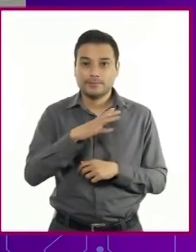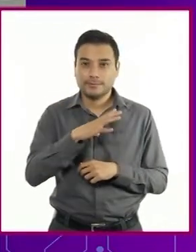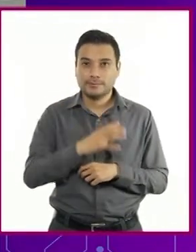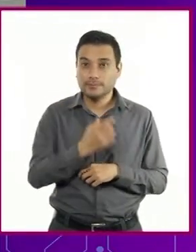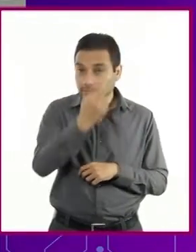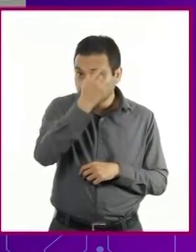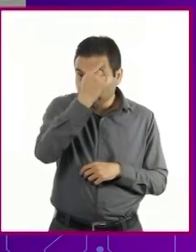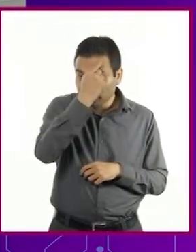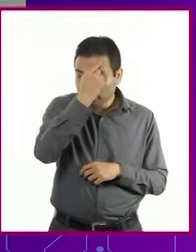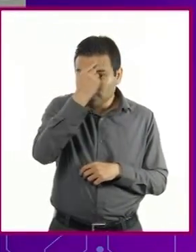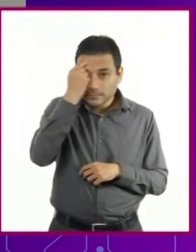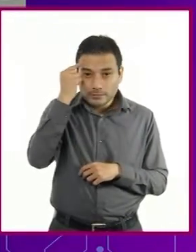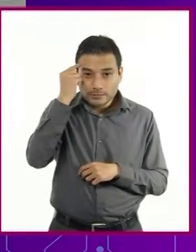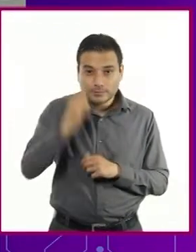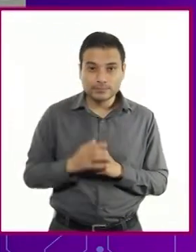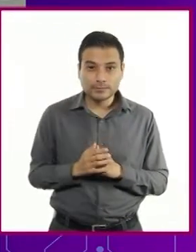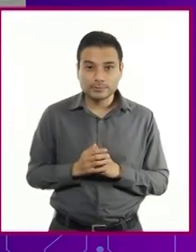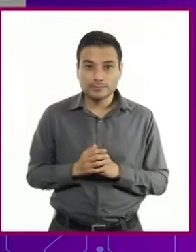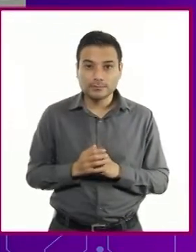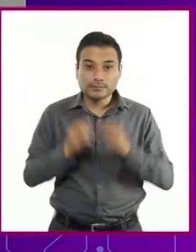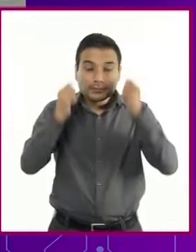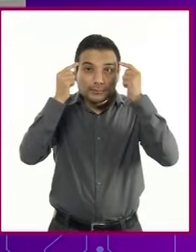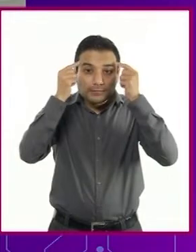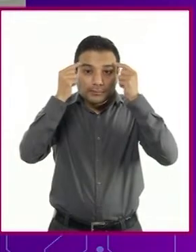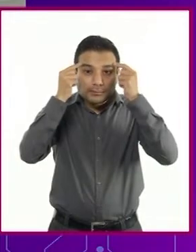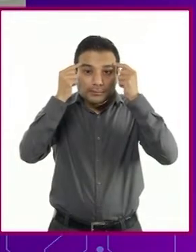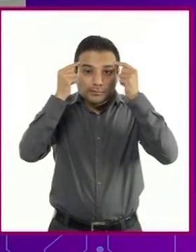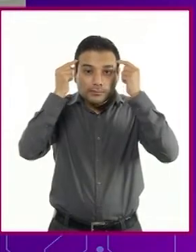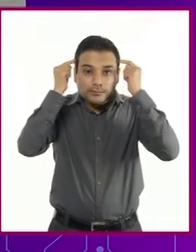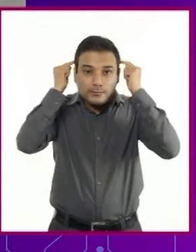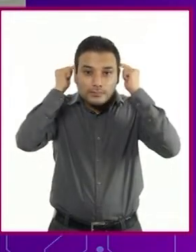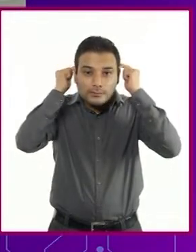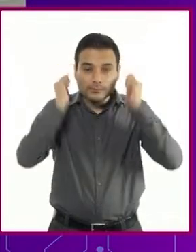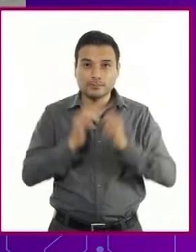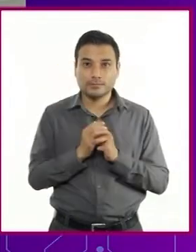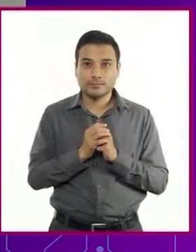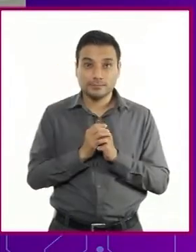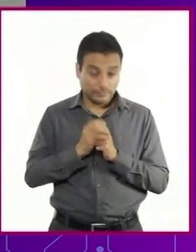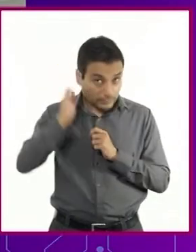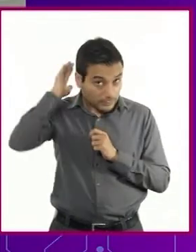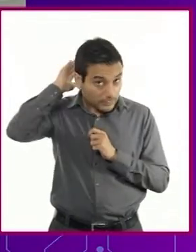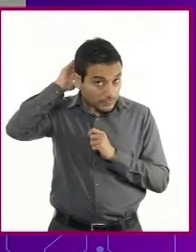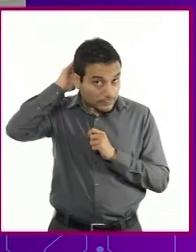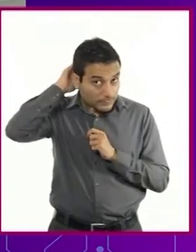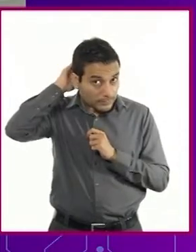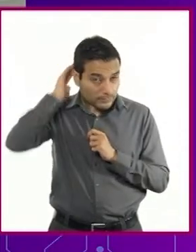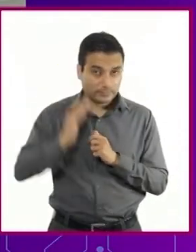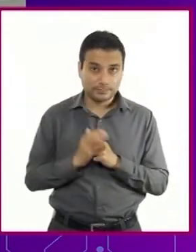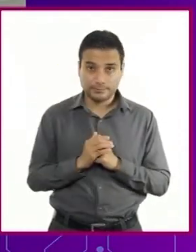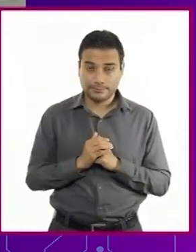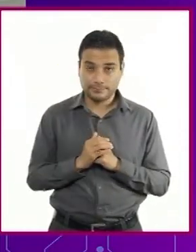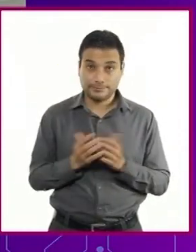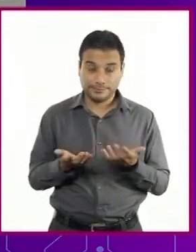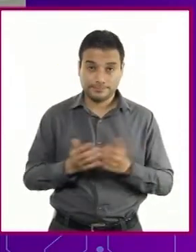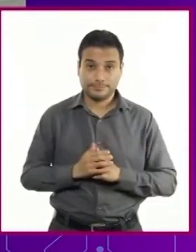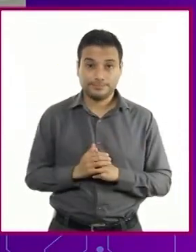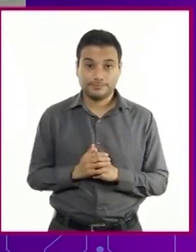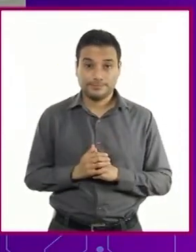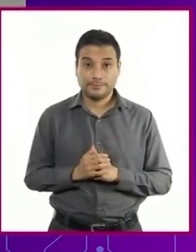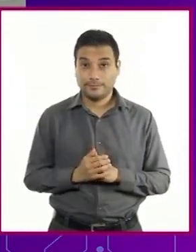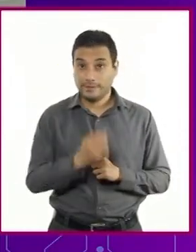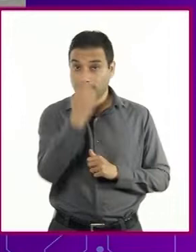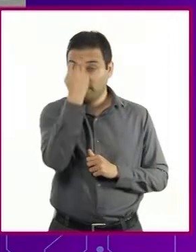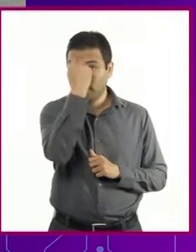frontal, los temporales, los parietales y el occipital. En la